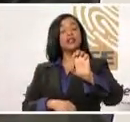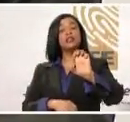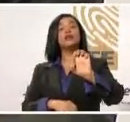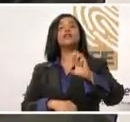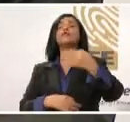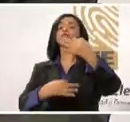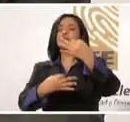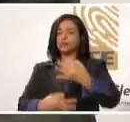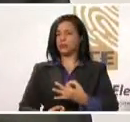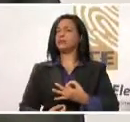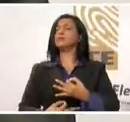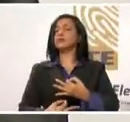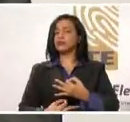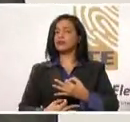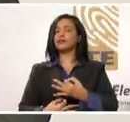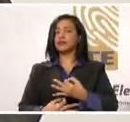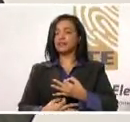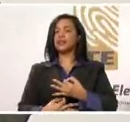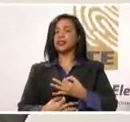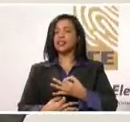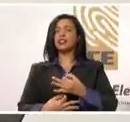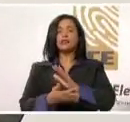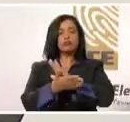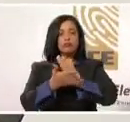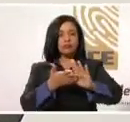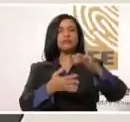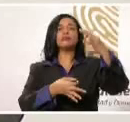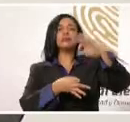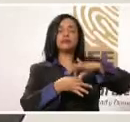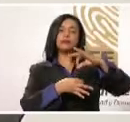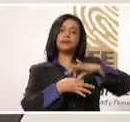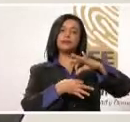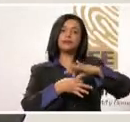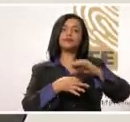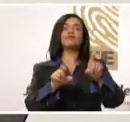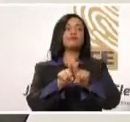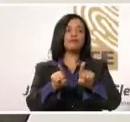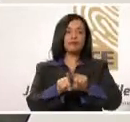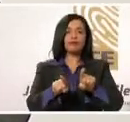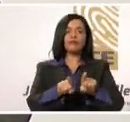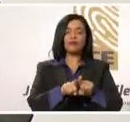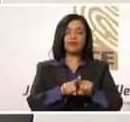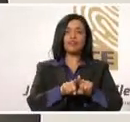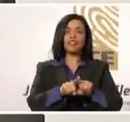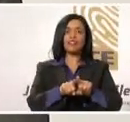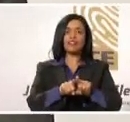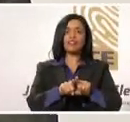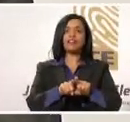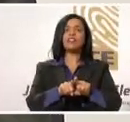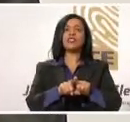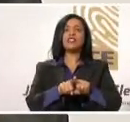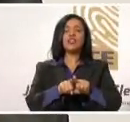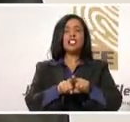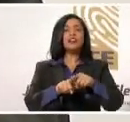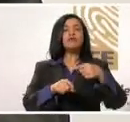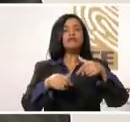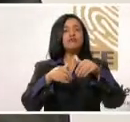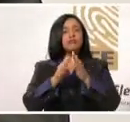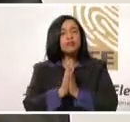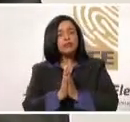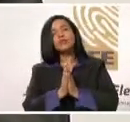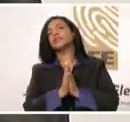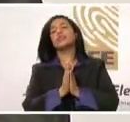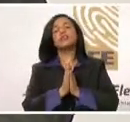garantiza la pulcritud de las votaciones y al mismo tiempo exhorta a que